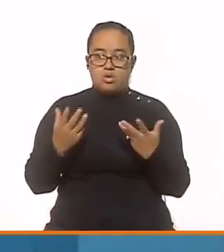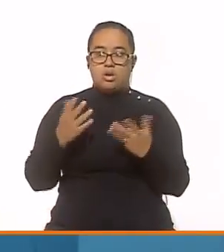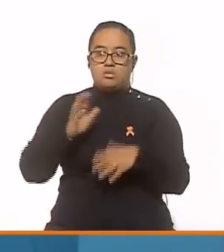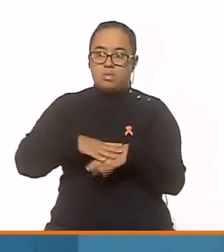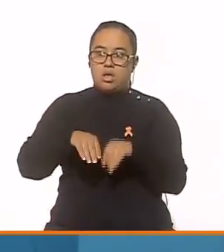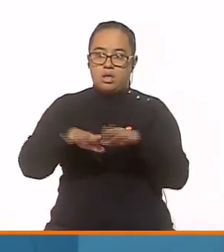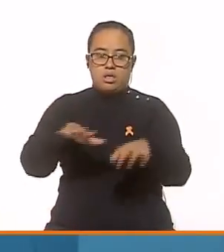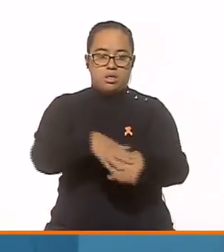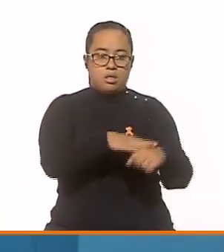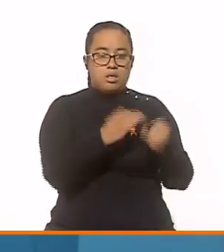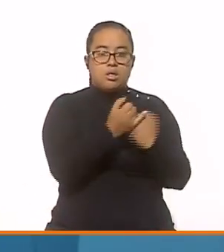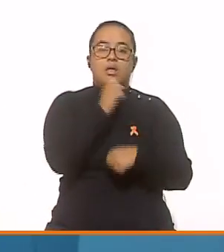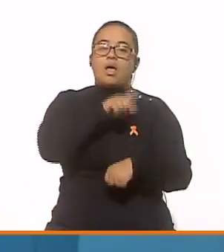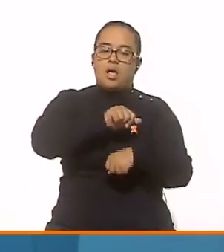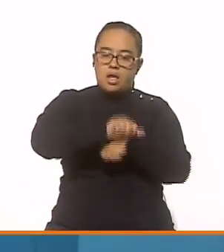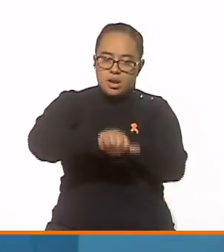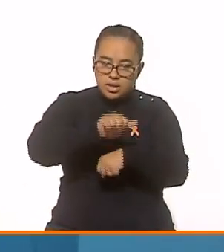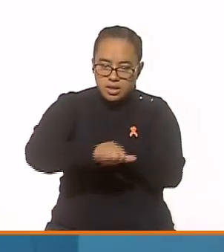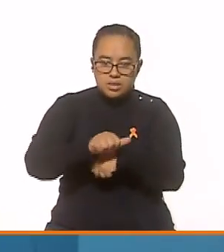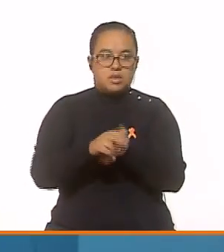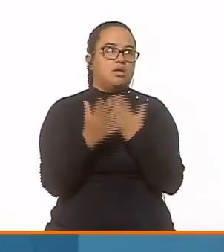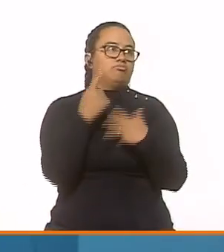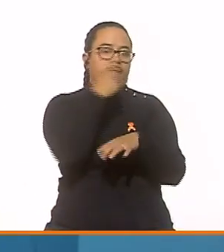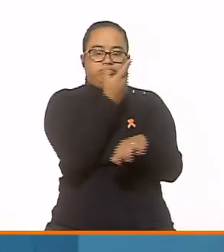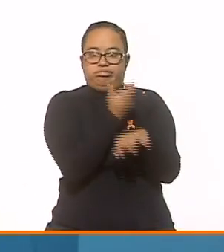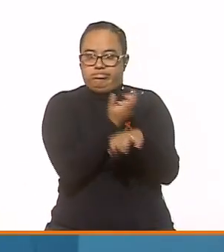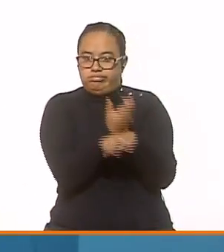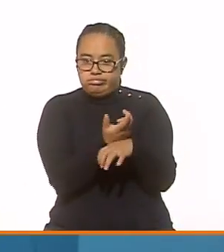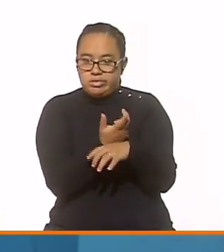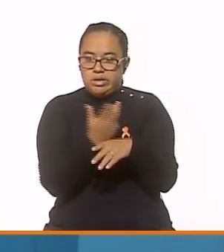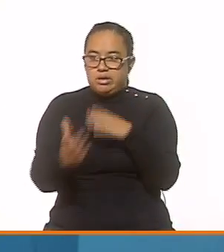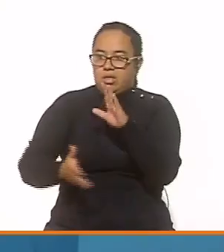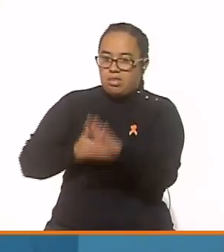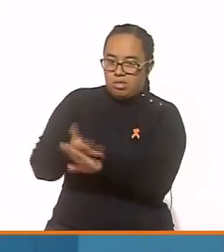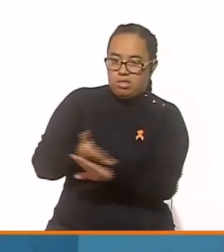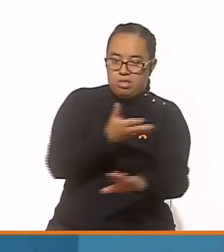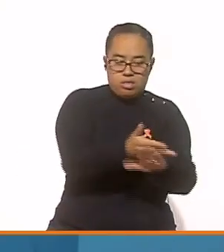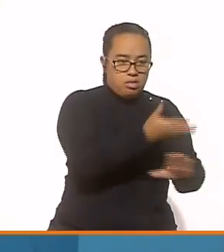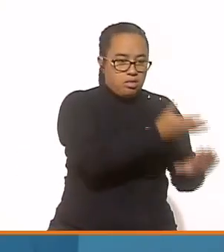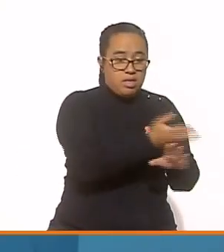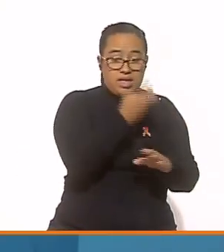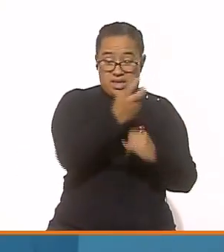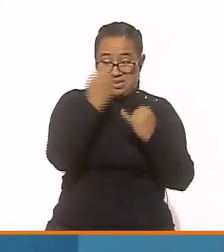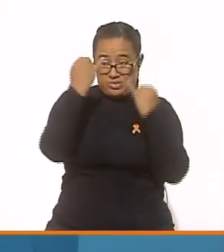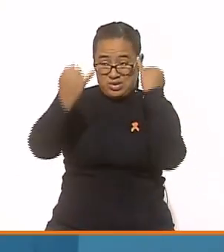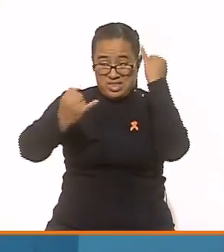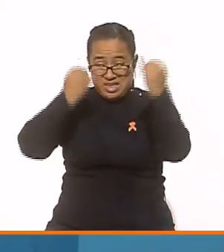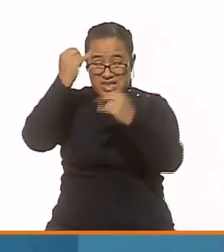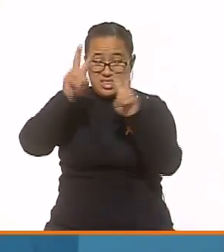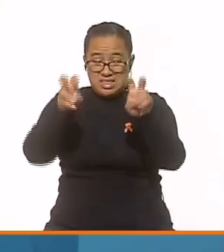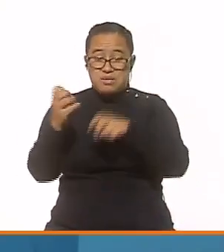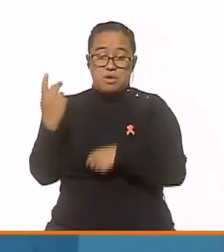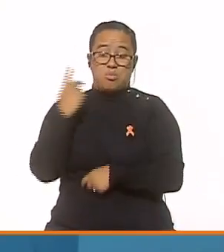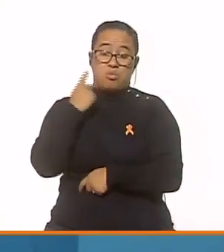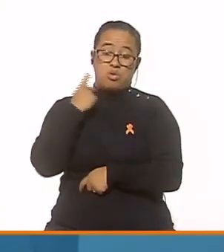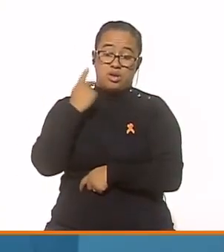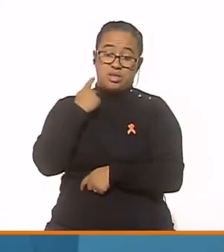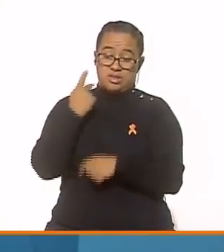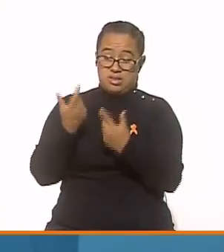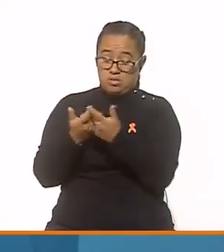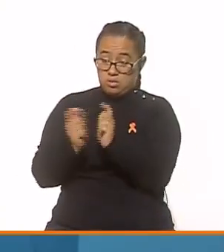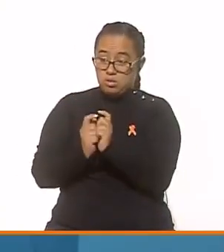que ocurrió en Argentina, en lo que está ocurriendo en Estados Unidos, el ataque ideológico que está ocurriendo ahora por parte de